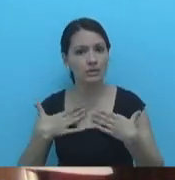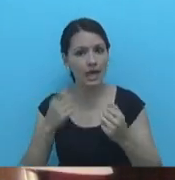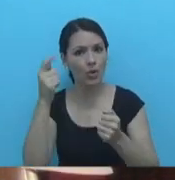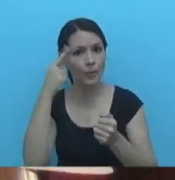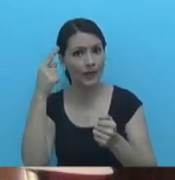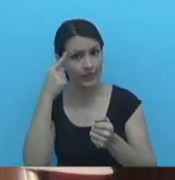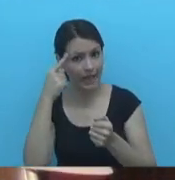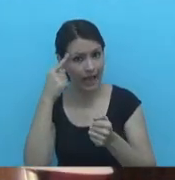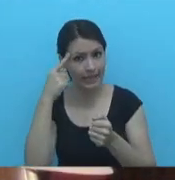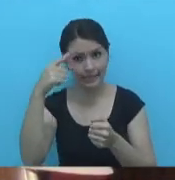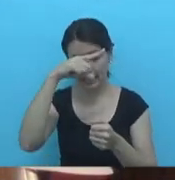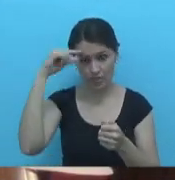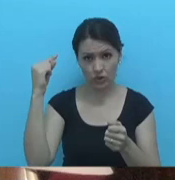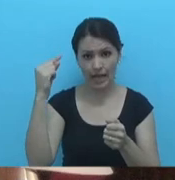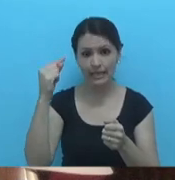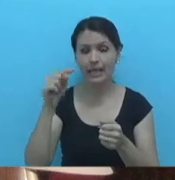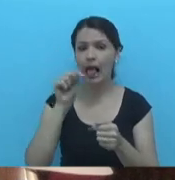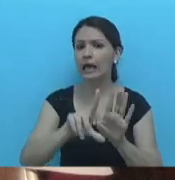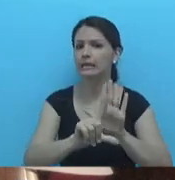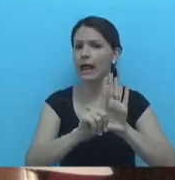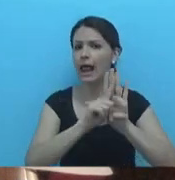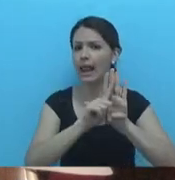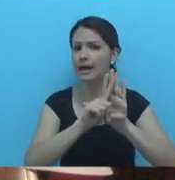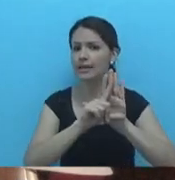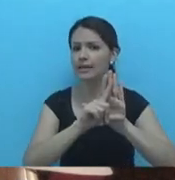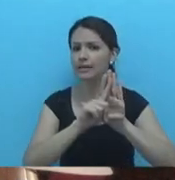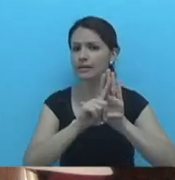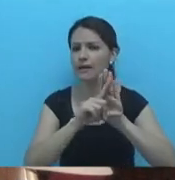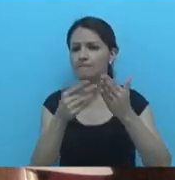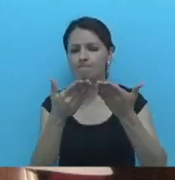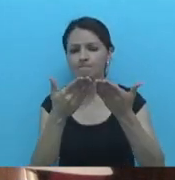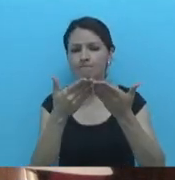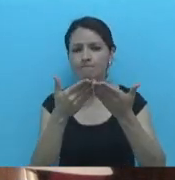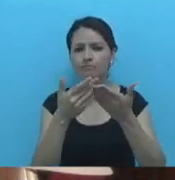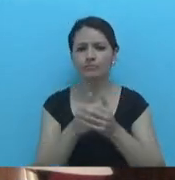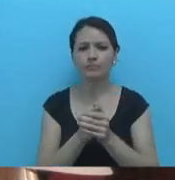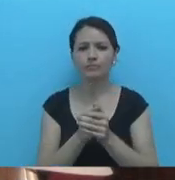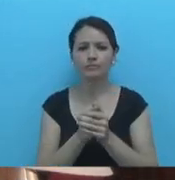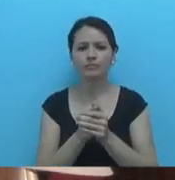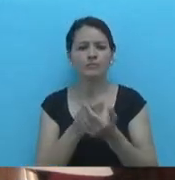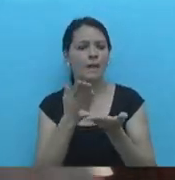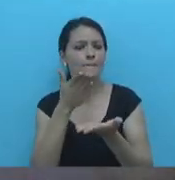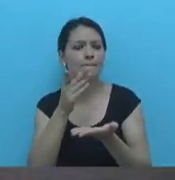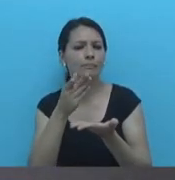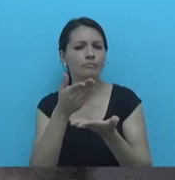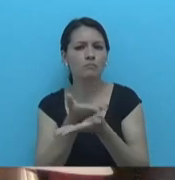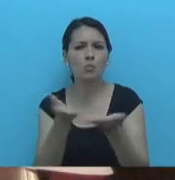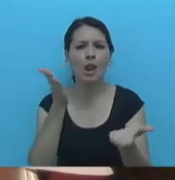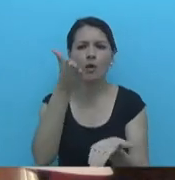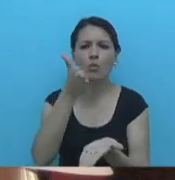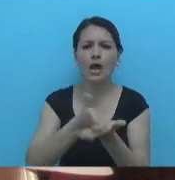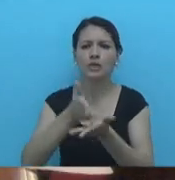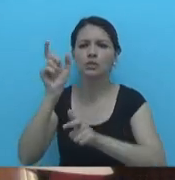en cuenta en forma por su modalidad de abordaje en el sentido de los derechos humanos en todo el mundo.